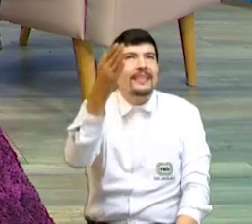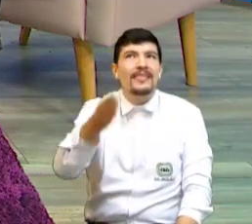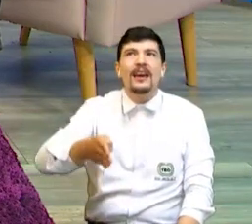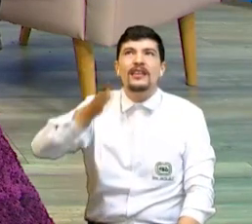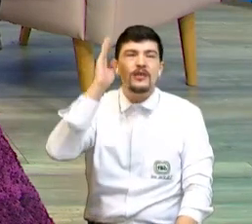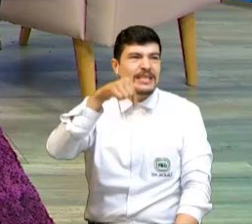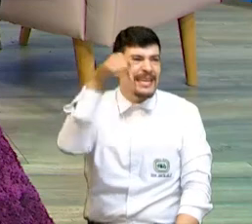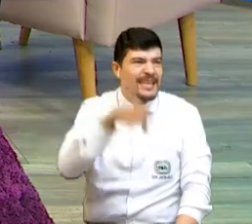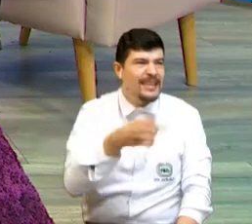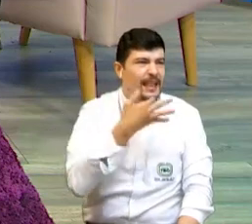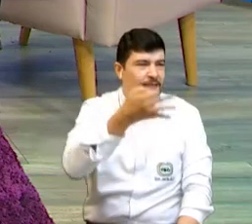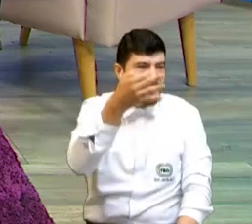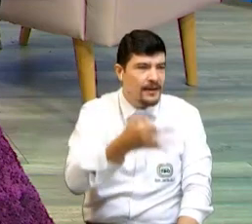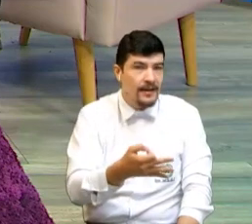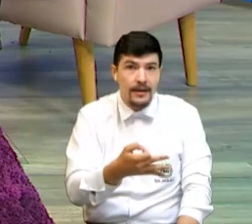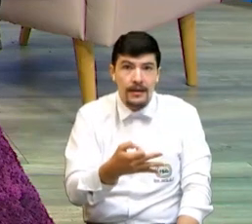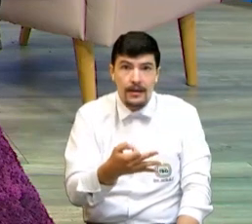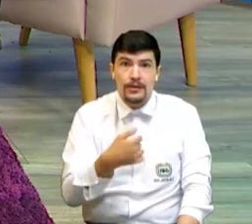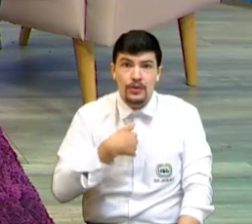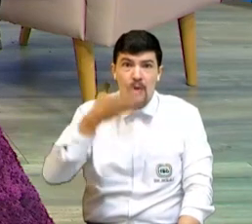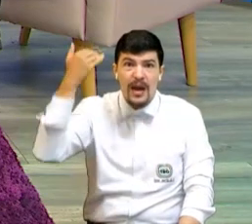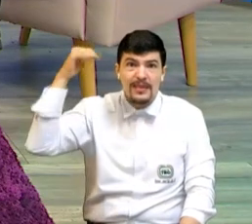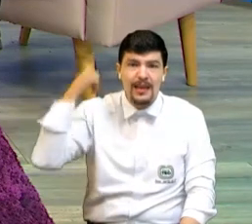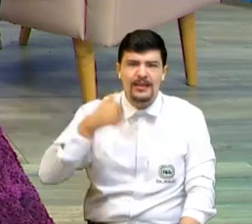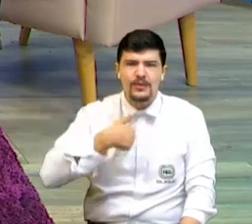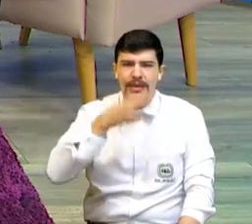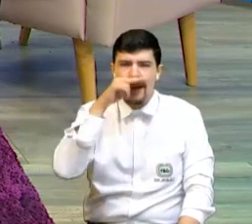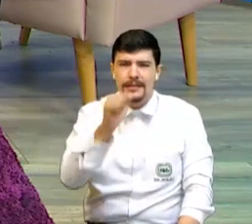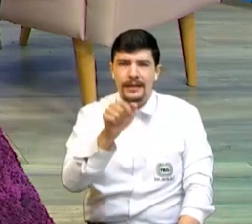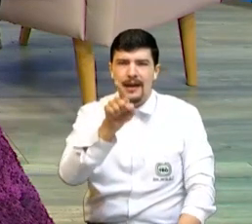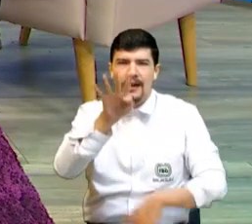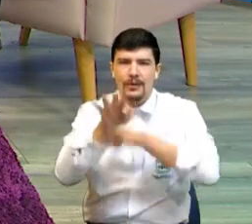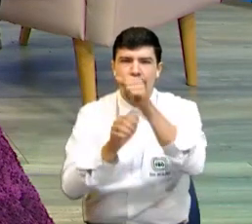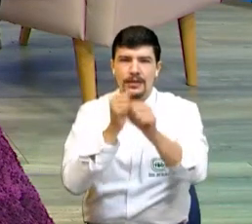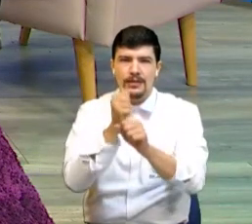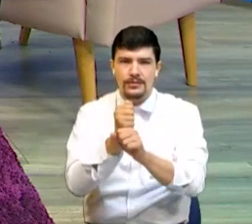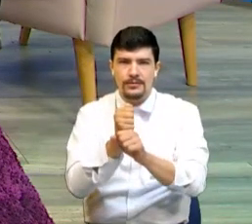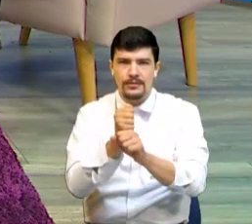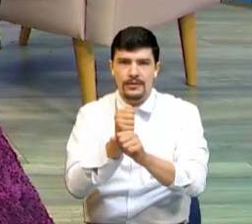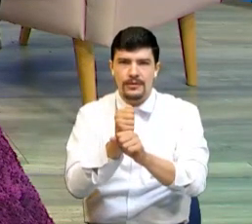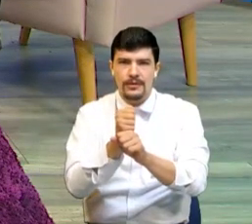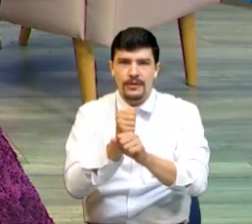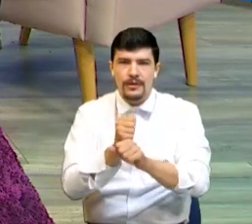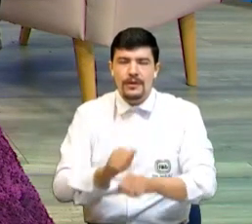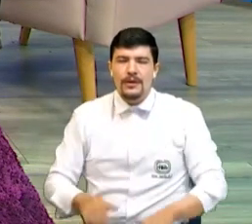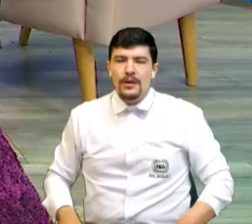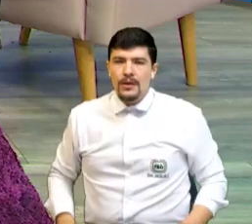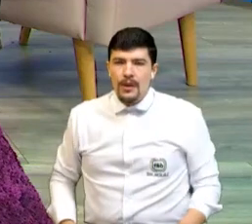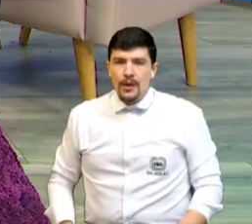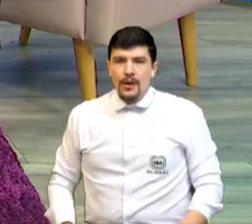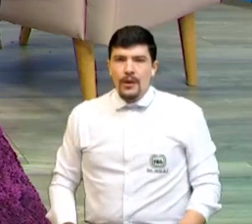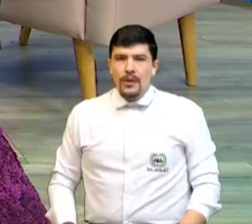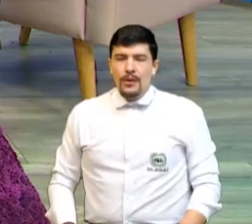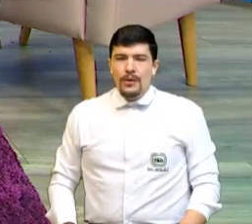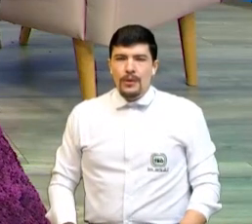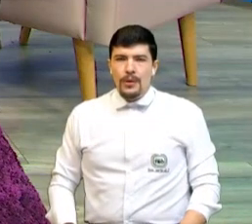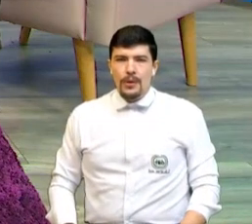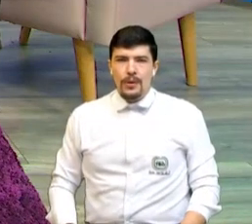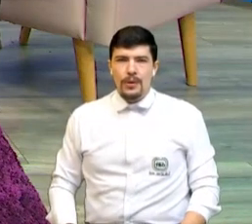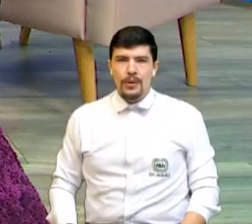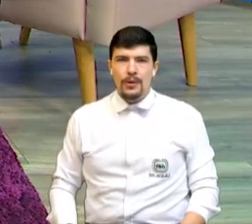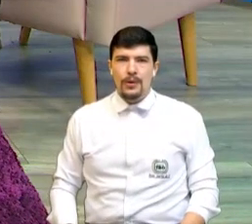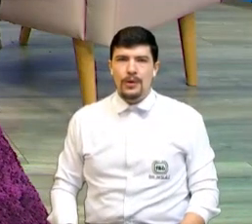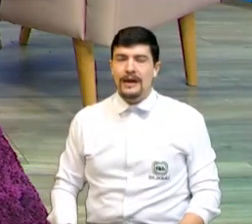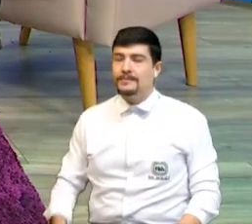es verdad, ¿sí? Okay. Yo era una niña de 14 años. Bueno, lamentable esta situación.